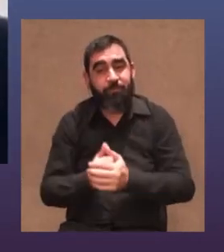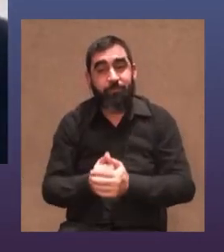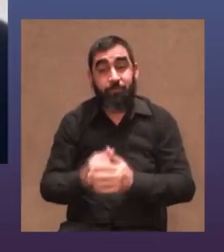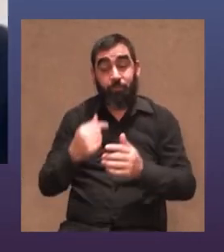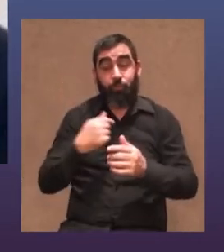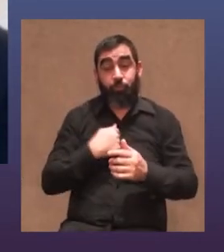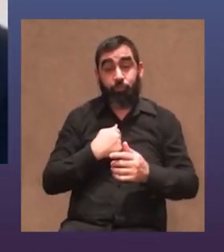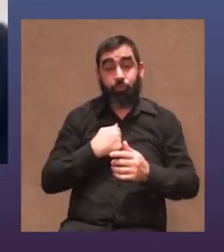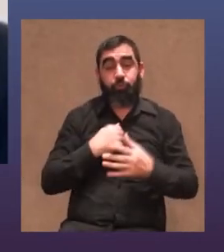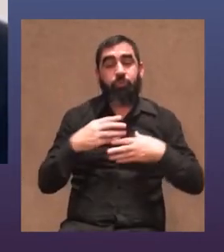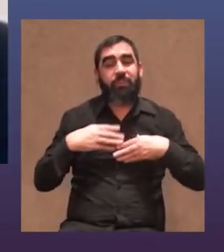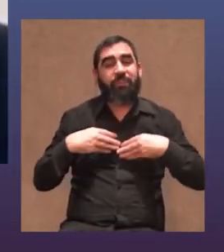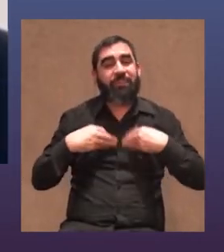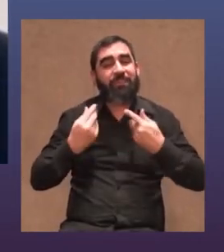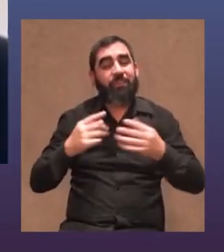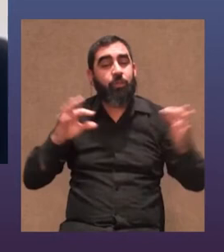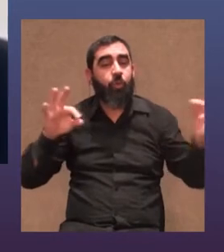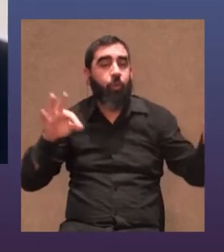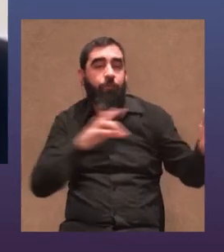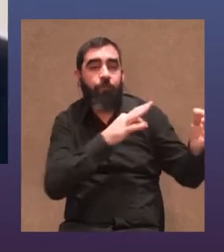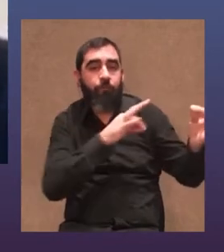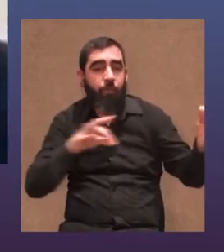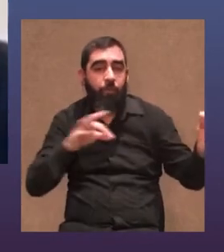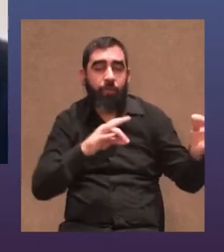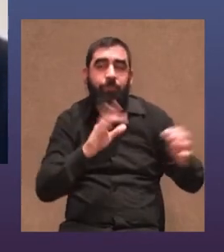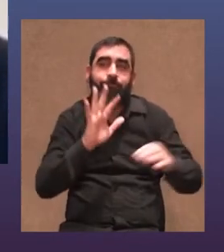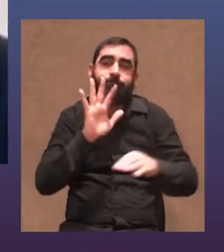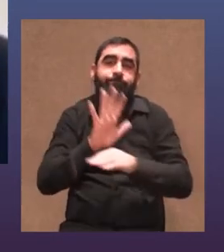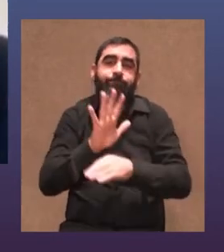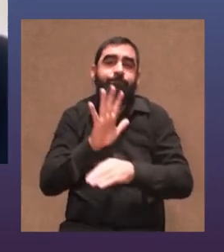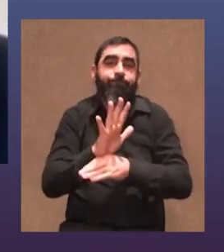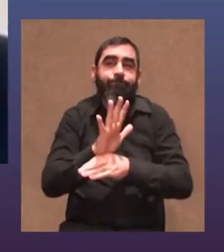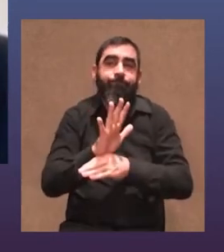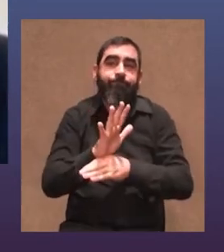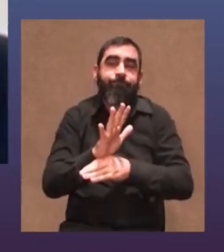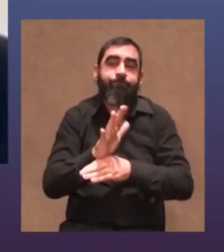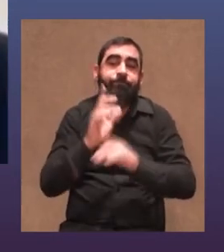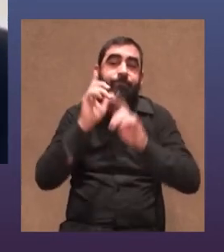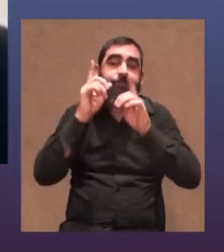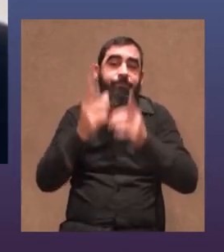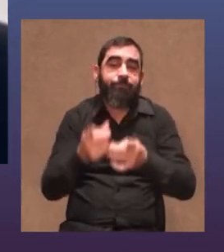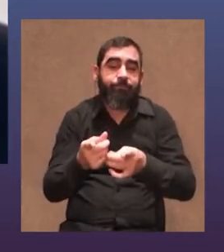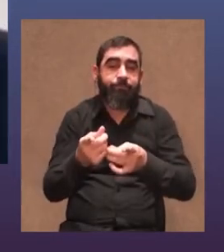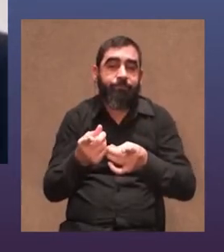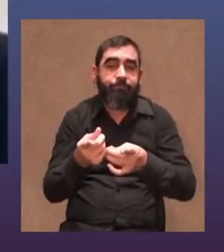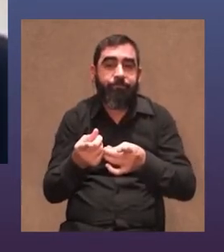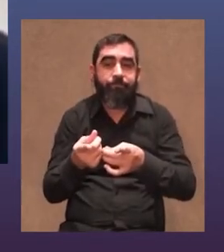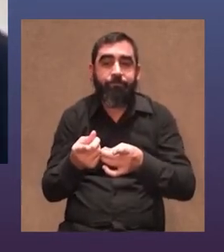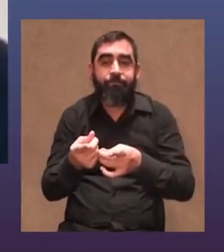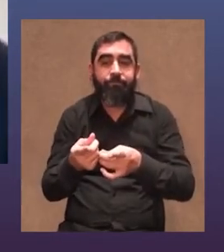yo siento que el violín, o sea, es como, como decía Poli también, que